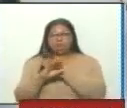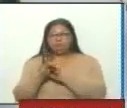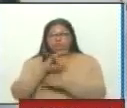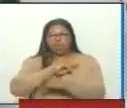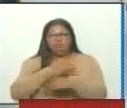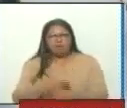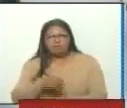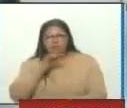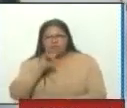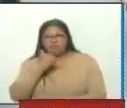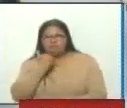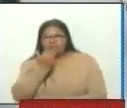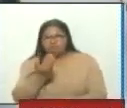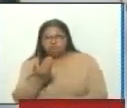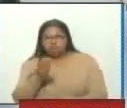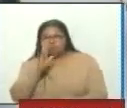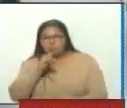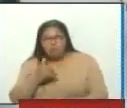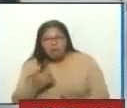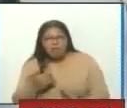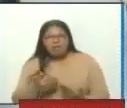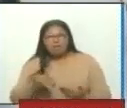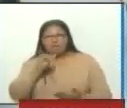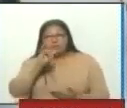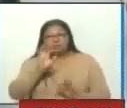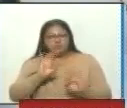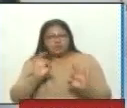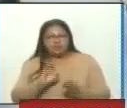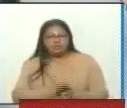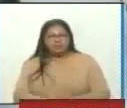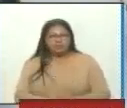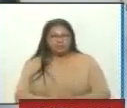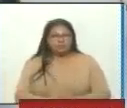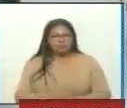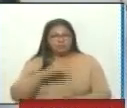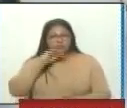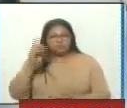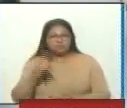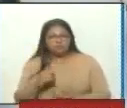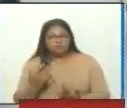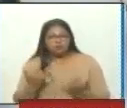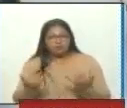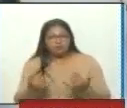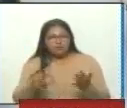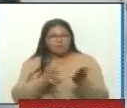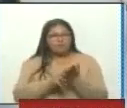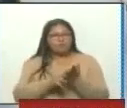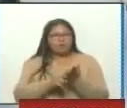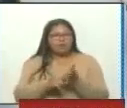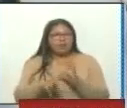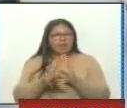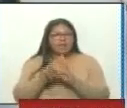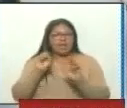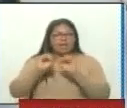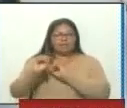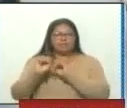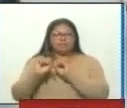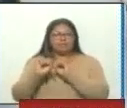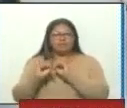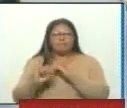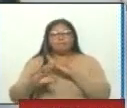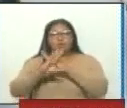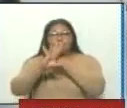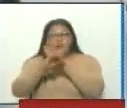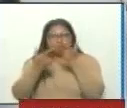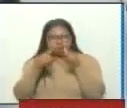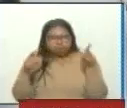información para la población. Hubo información suficiente cuando se aprobó la ley antibloqueo. Ampliamente. Allí